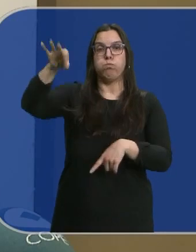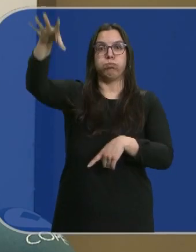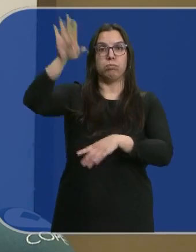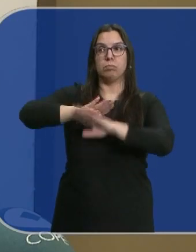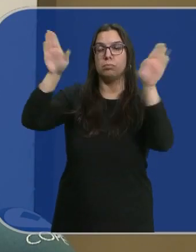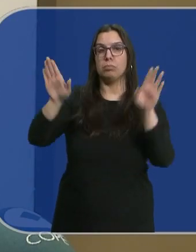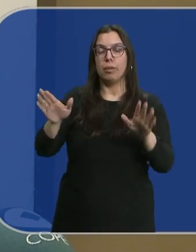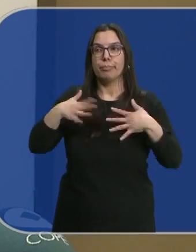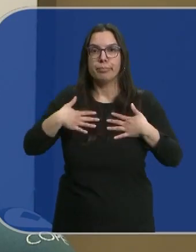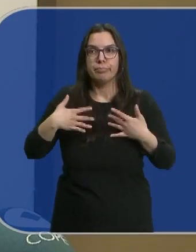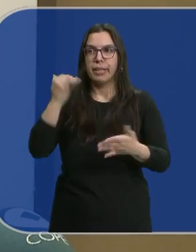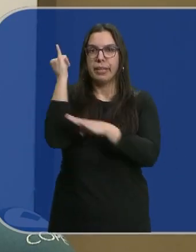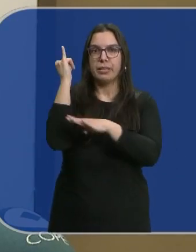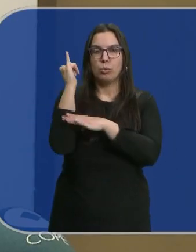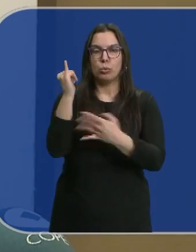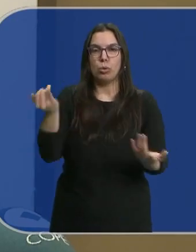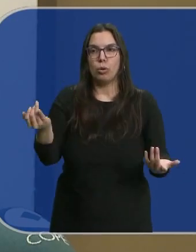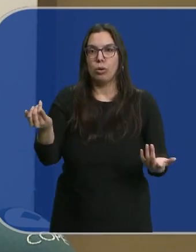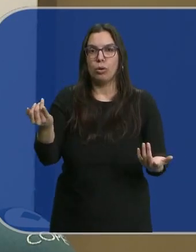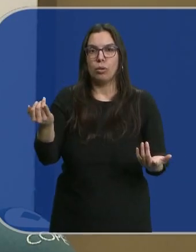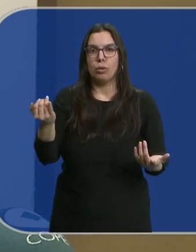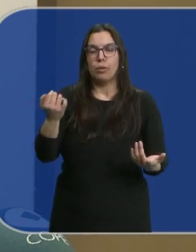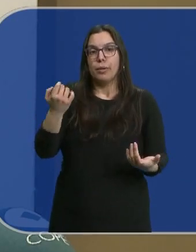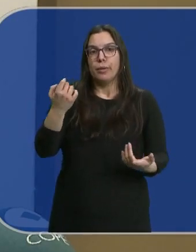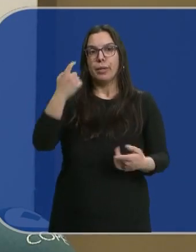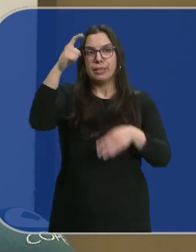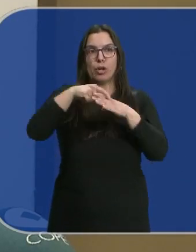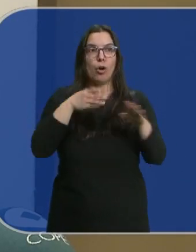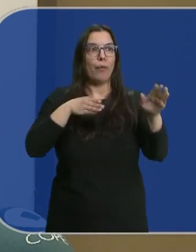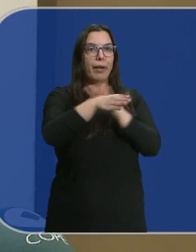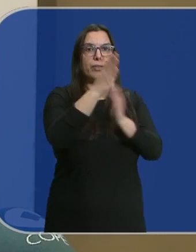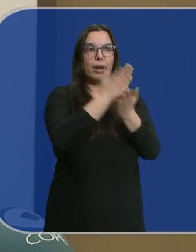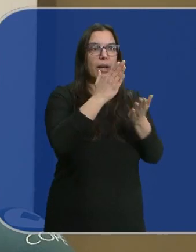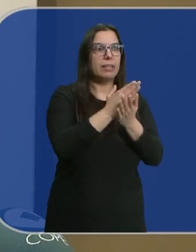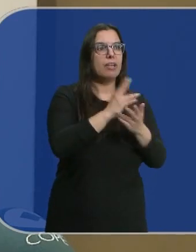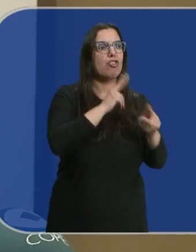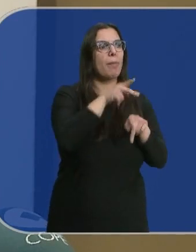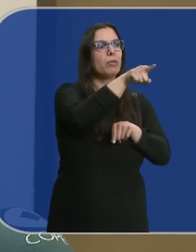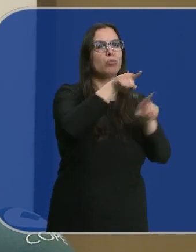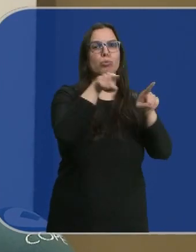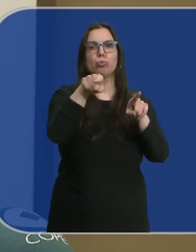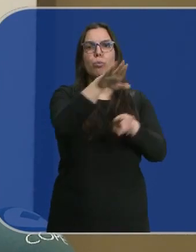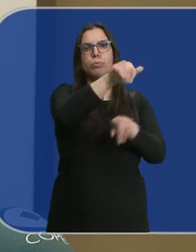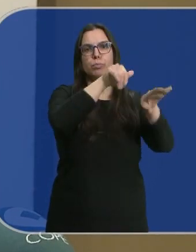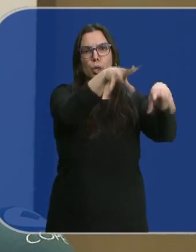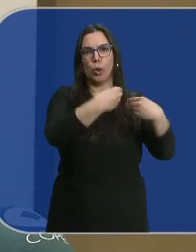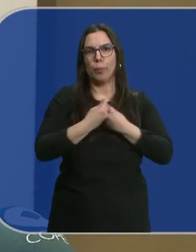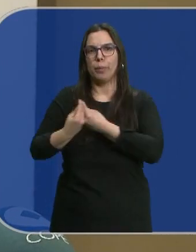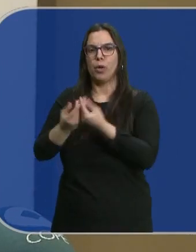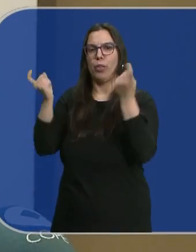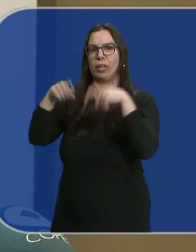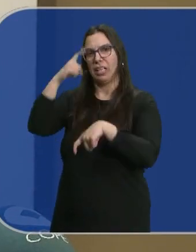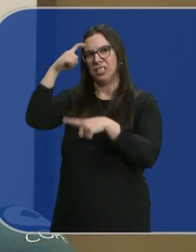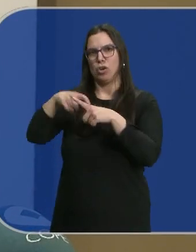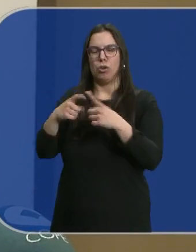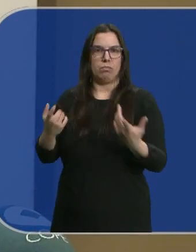instituto, que de repente entren psicólogos en una clase y digan fulanito y menganito de tal, se vengan conmigo que tienen cita